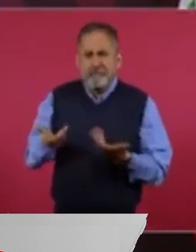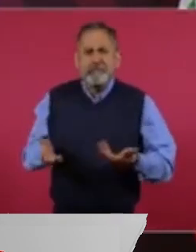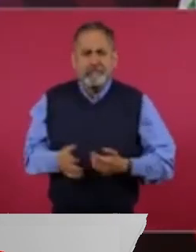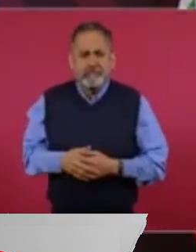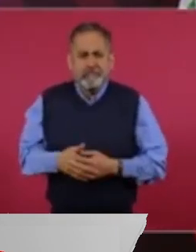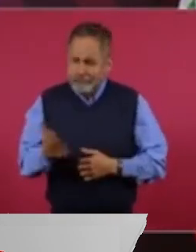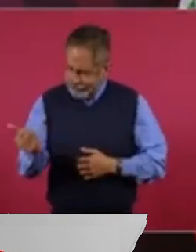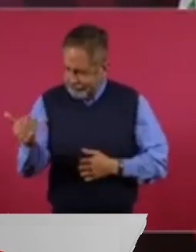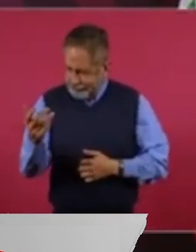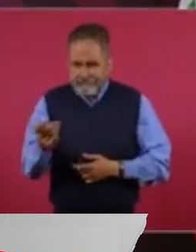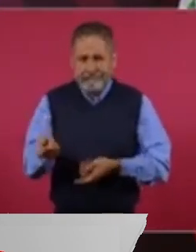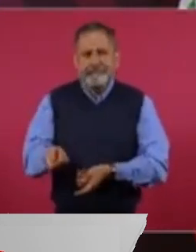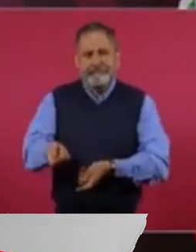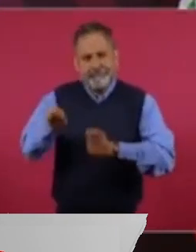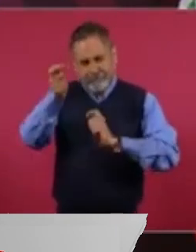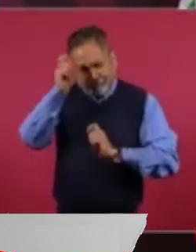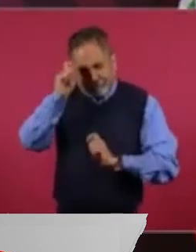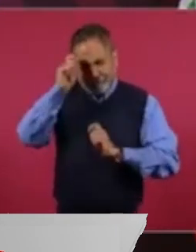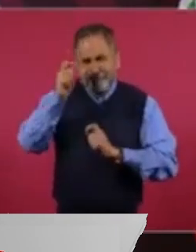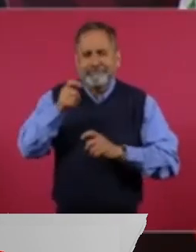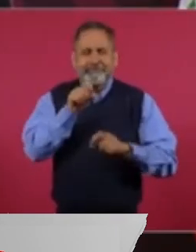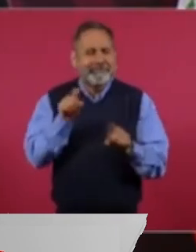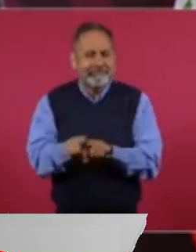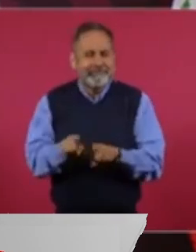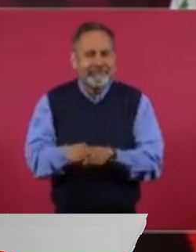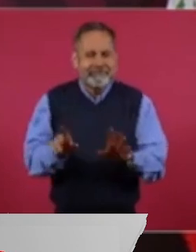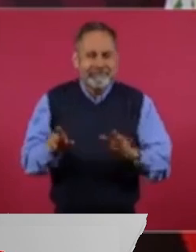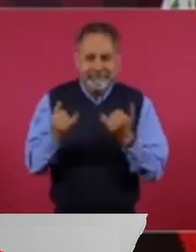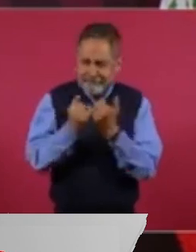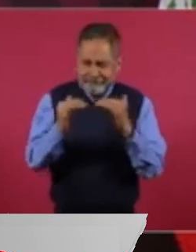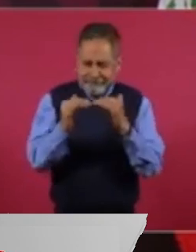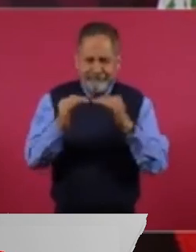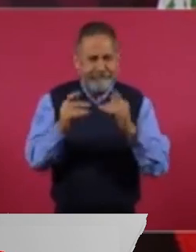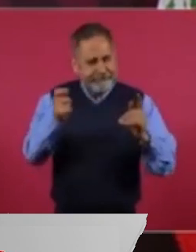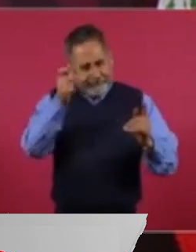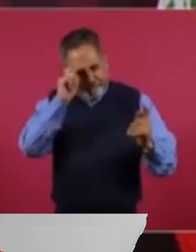pidió la gorra para que…